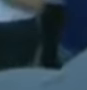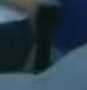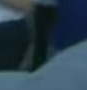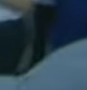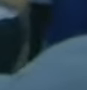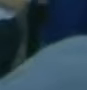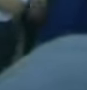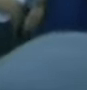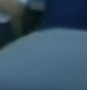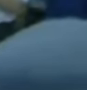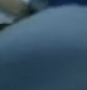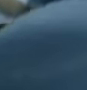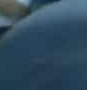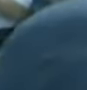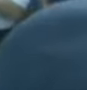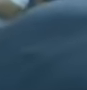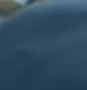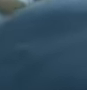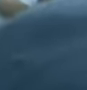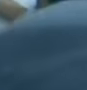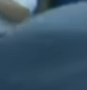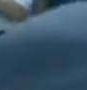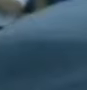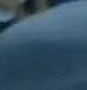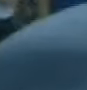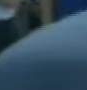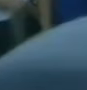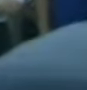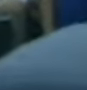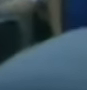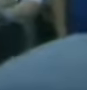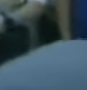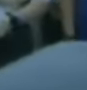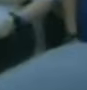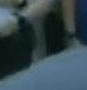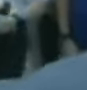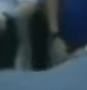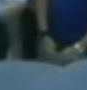gracias superado en tiempo de guerra y bloqueo